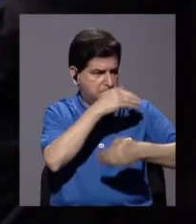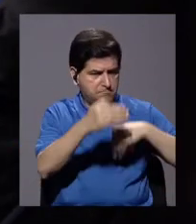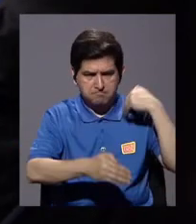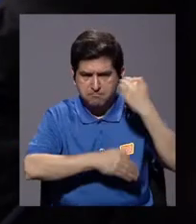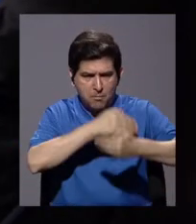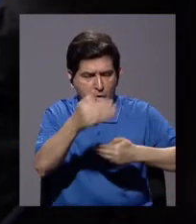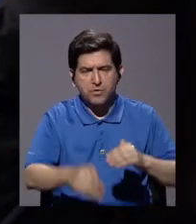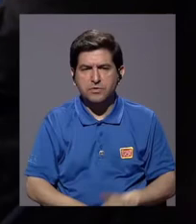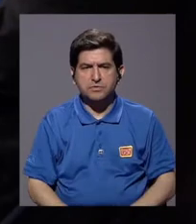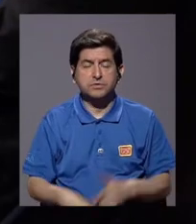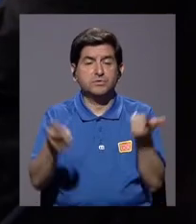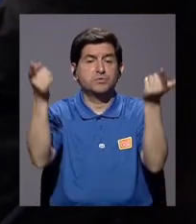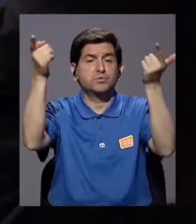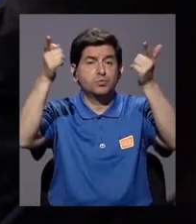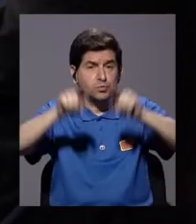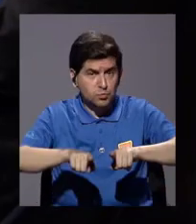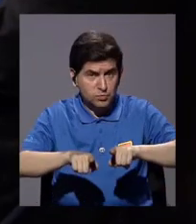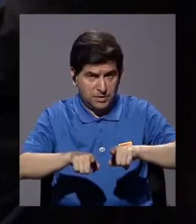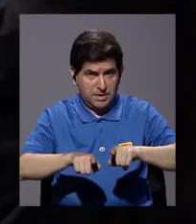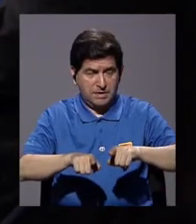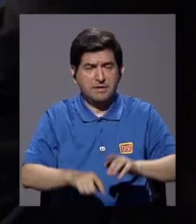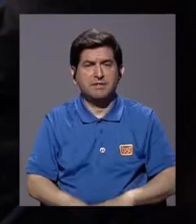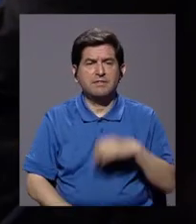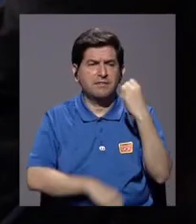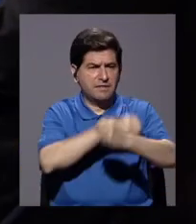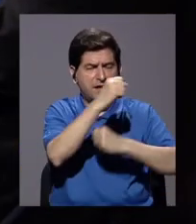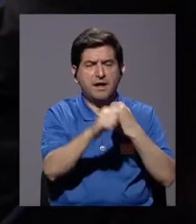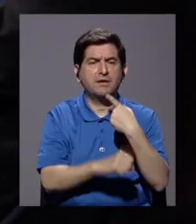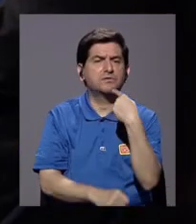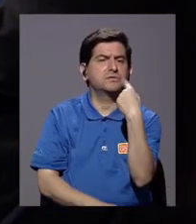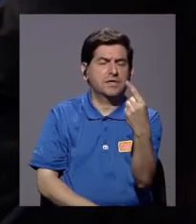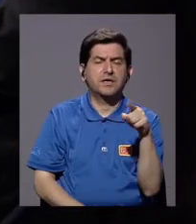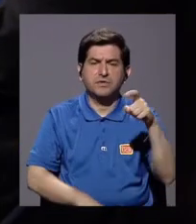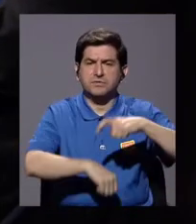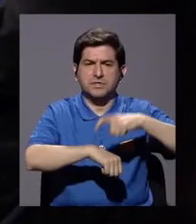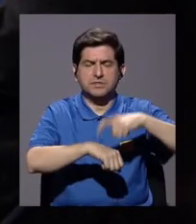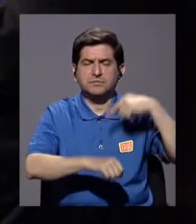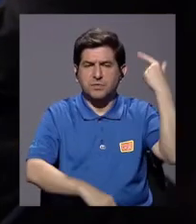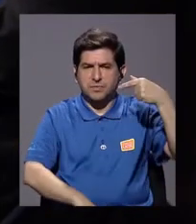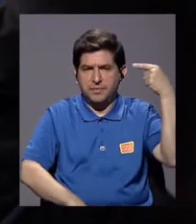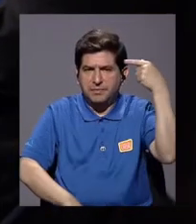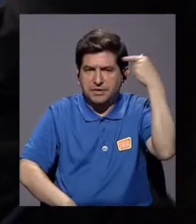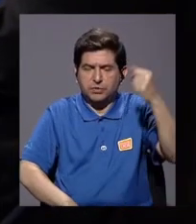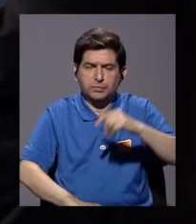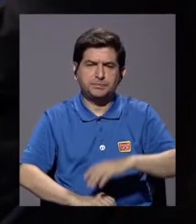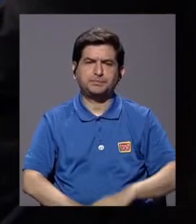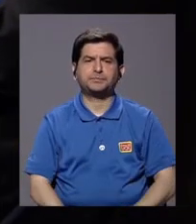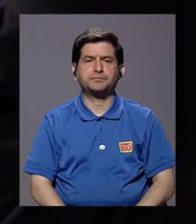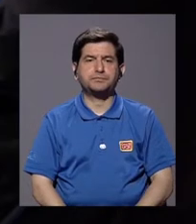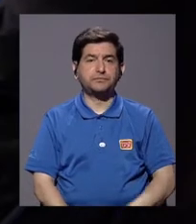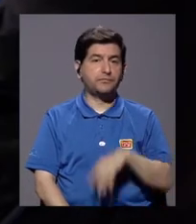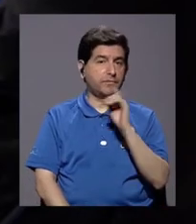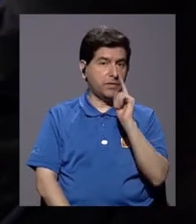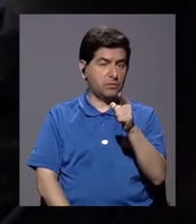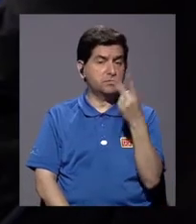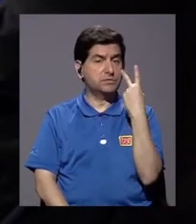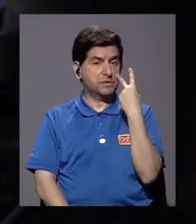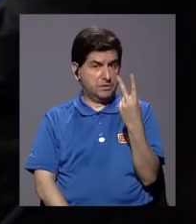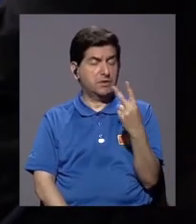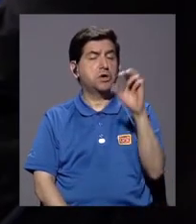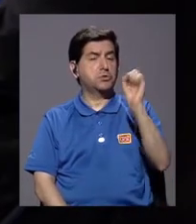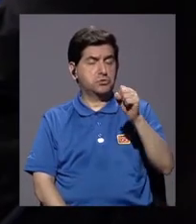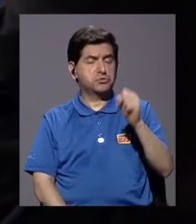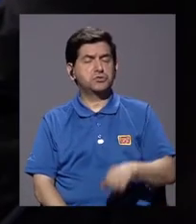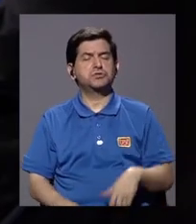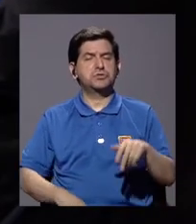proceso se dé a los años que planteaba al menos el Estado en este momento y que usted al menos veo que si